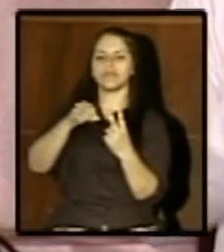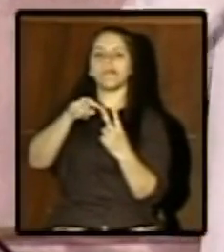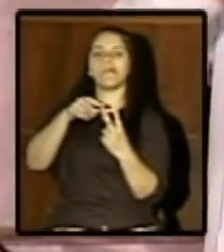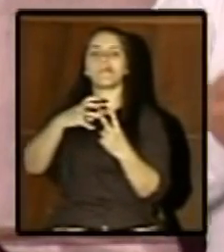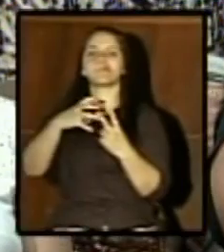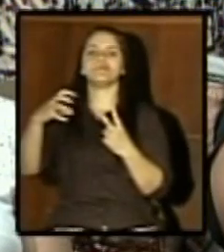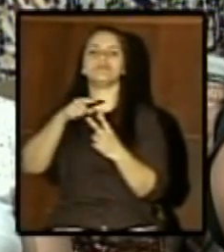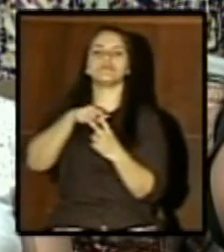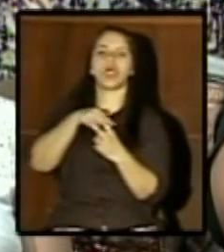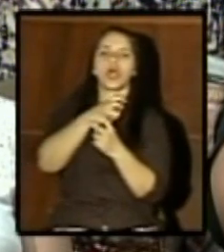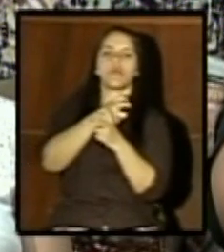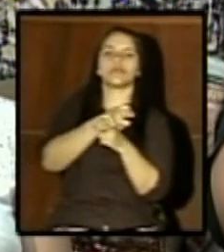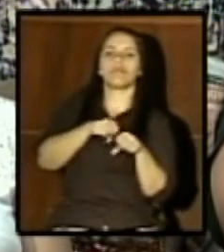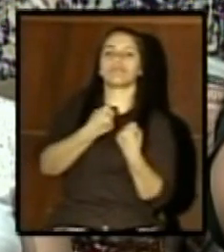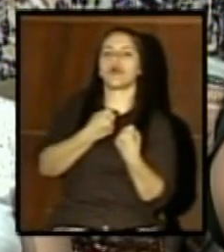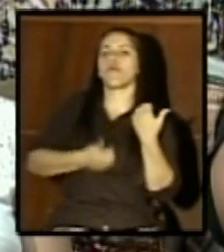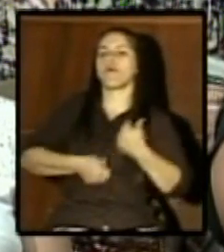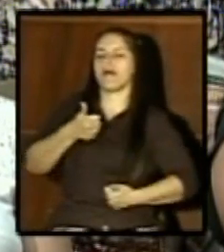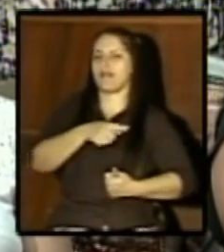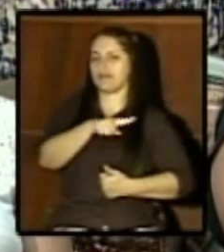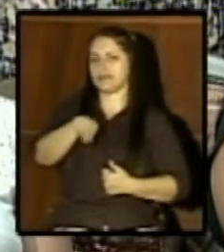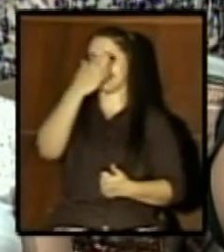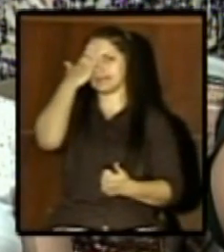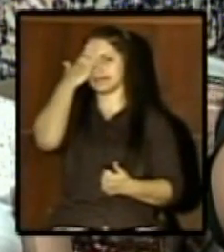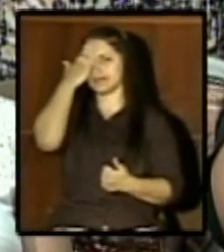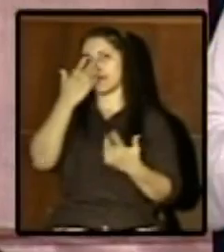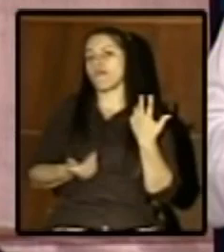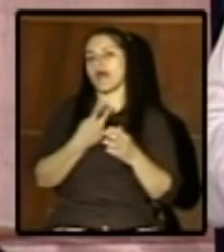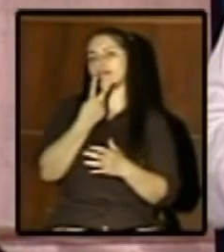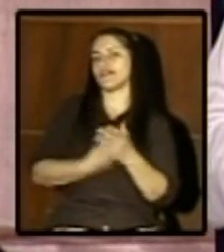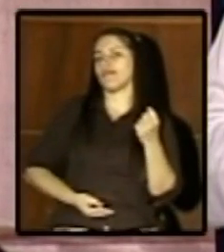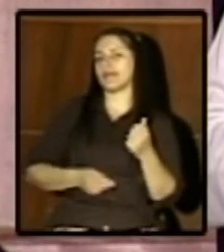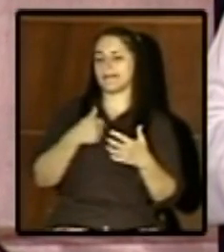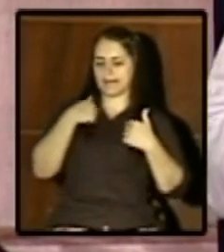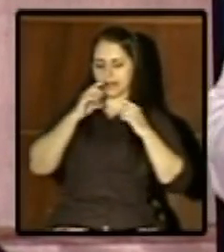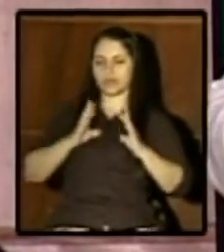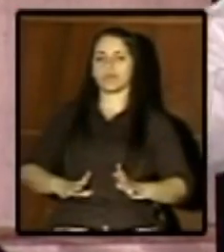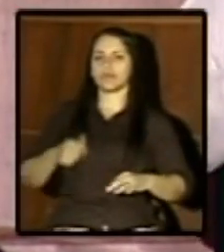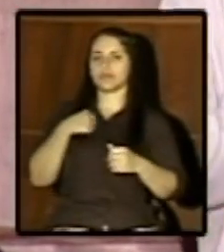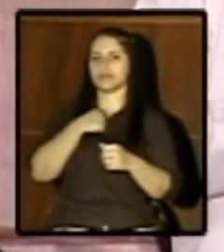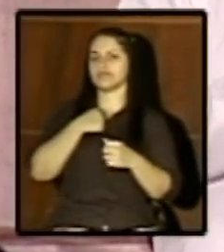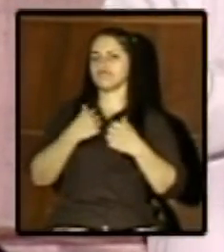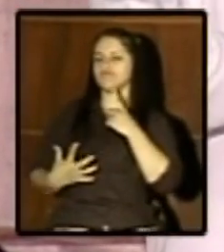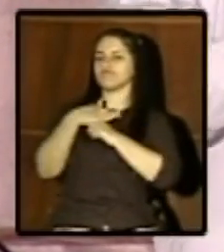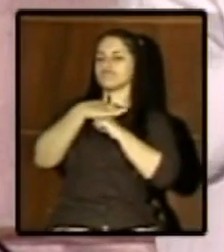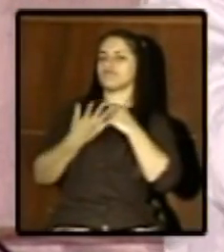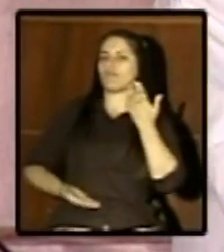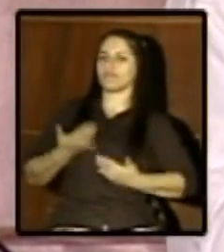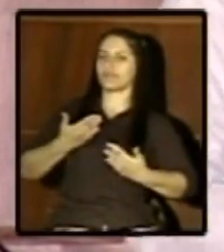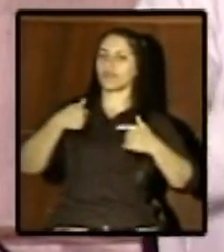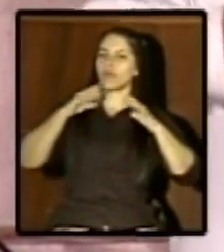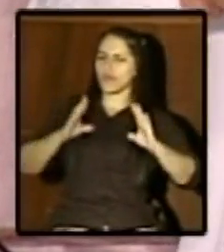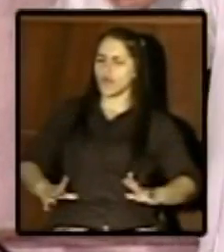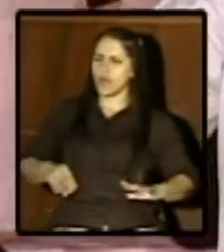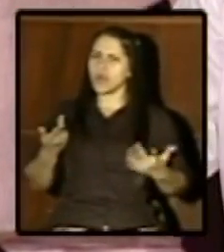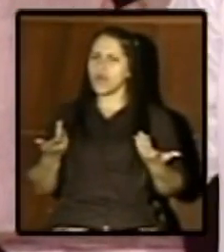artritis, pero por definición en medicina no es lo que nosotros asumimos como una artritis. La artritis es un proceso en el cual el